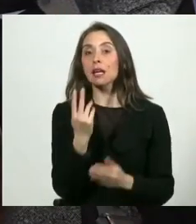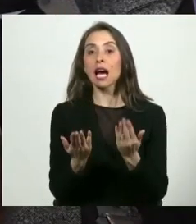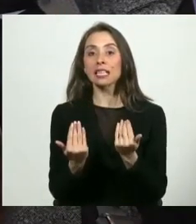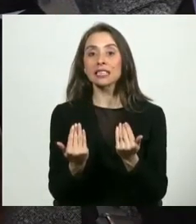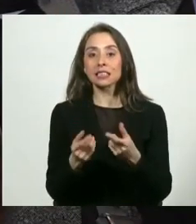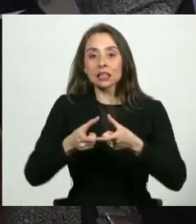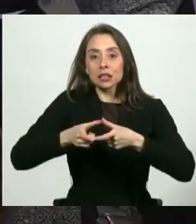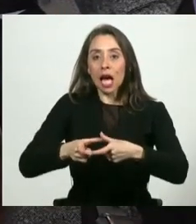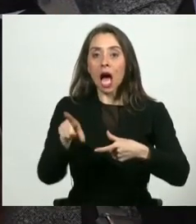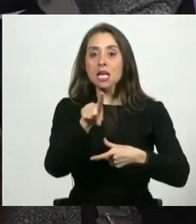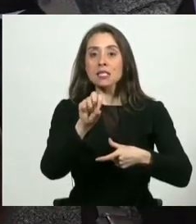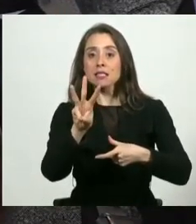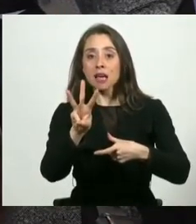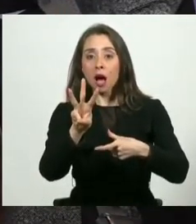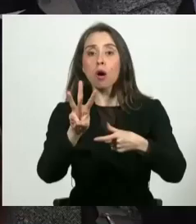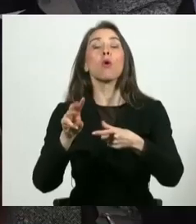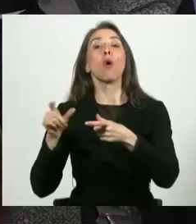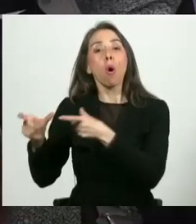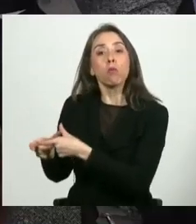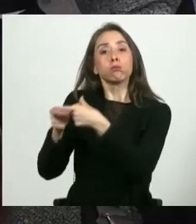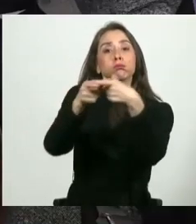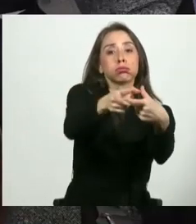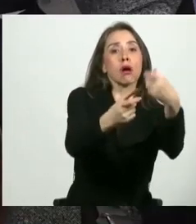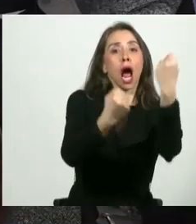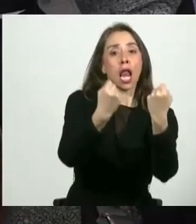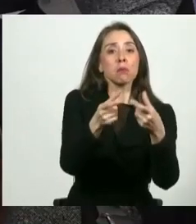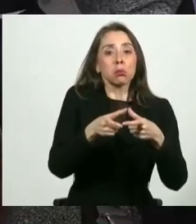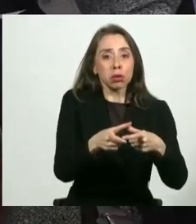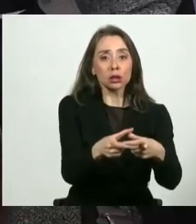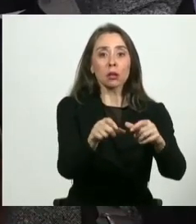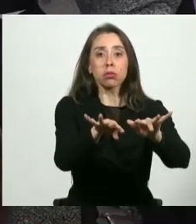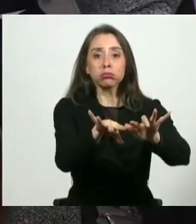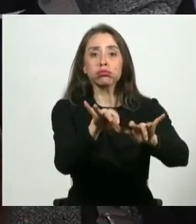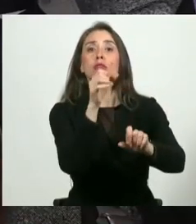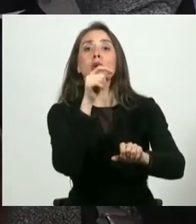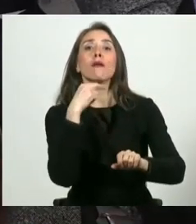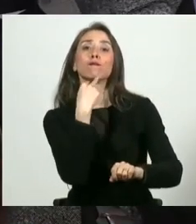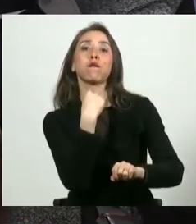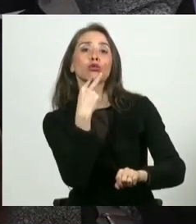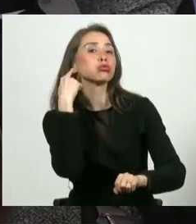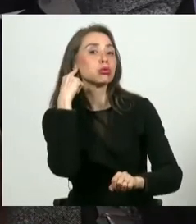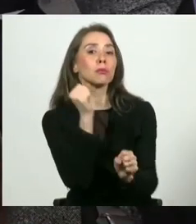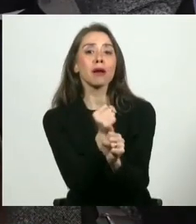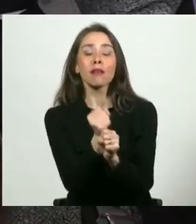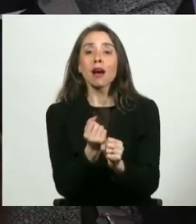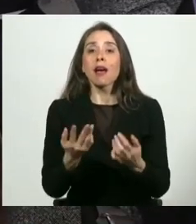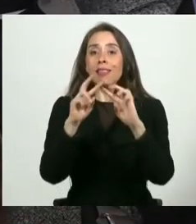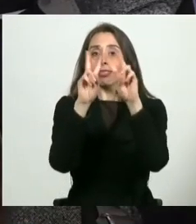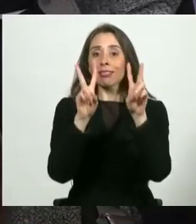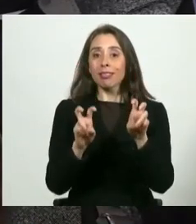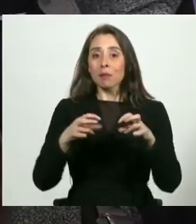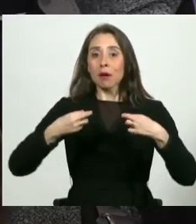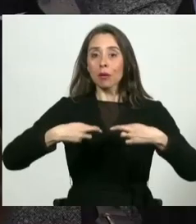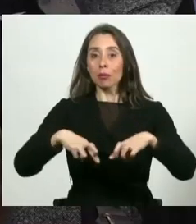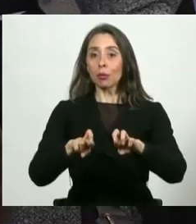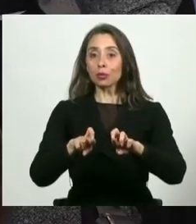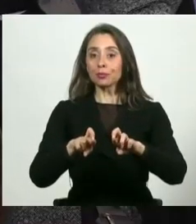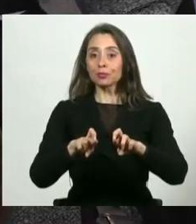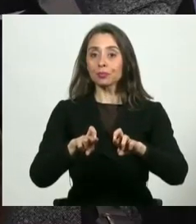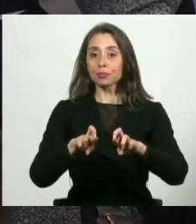el programa JOS, que se le entregue el programa JOS para poder trabajar. O sea, el tema de la oportunidad